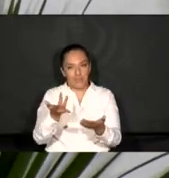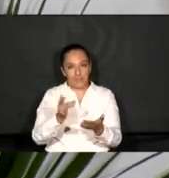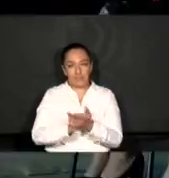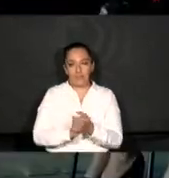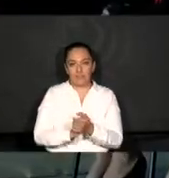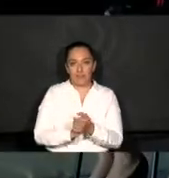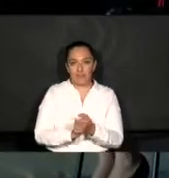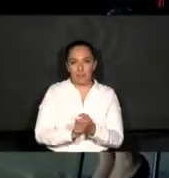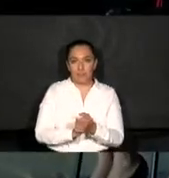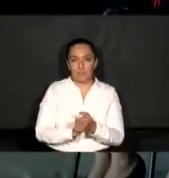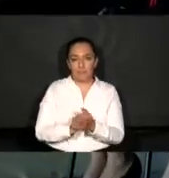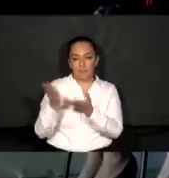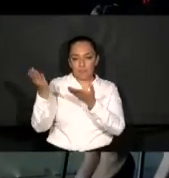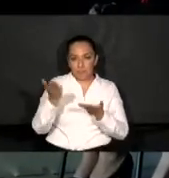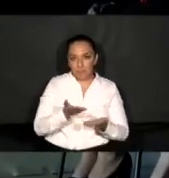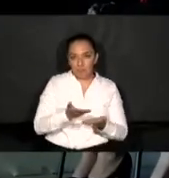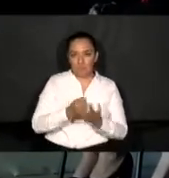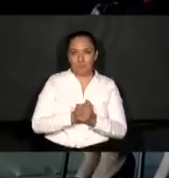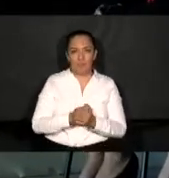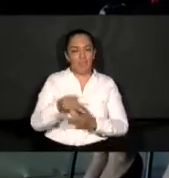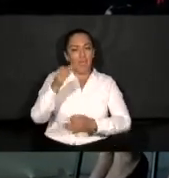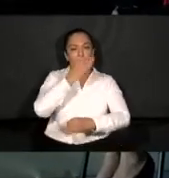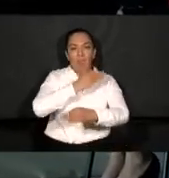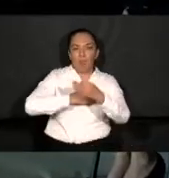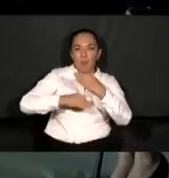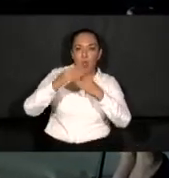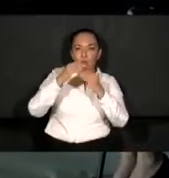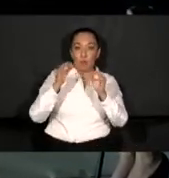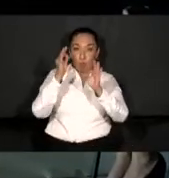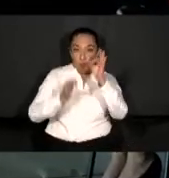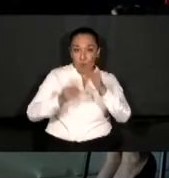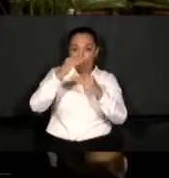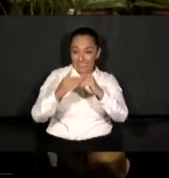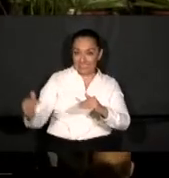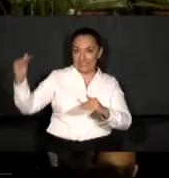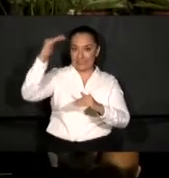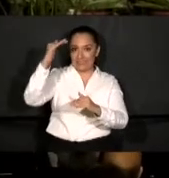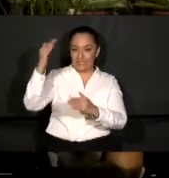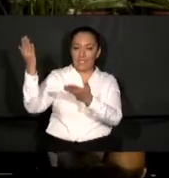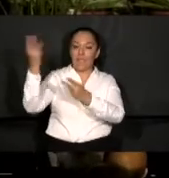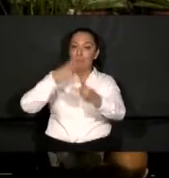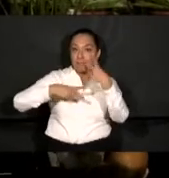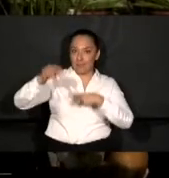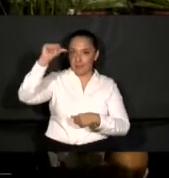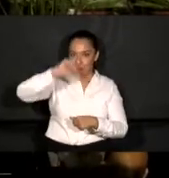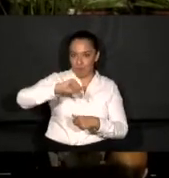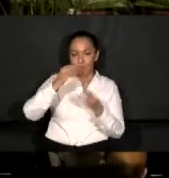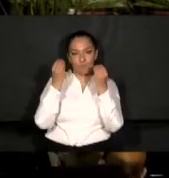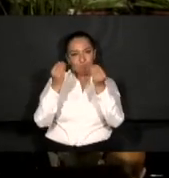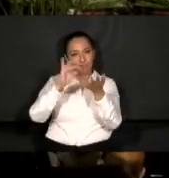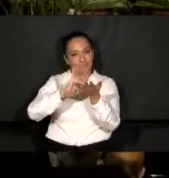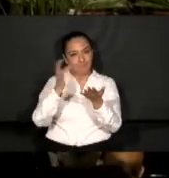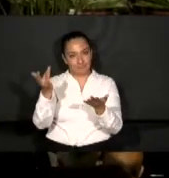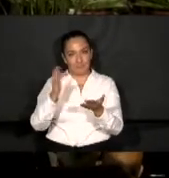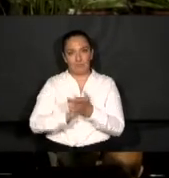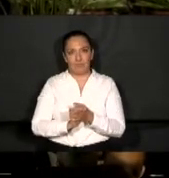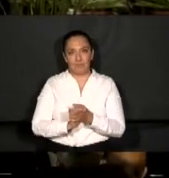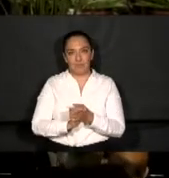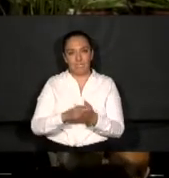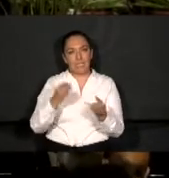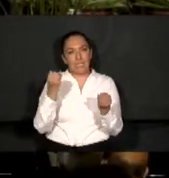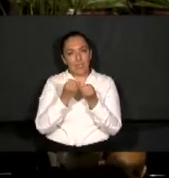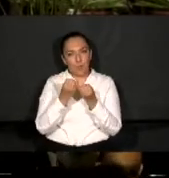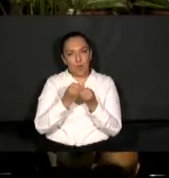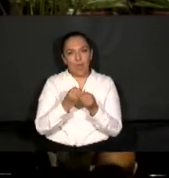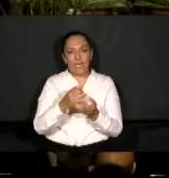magistrado presidente. Y a todos los magistrados que están aquí presentes, muchísimas gracias. De la misma forma, agradecer